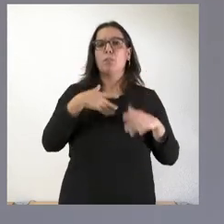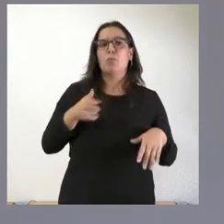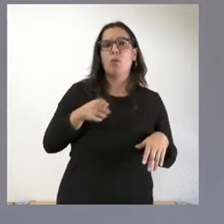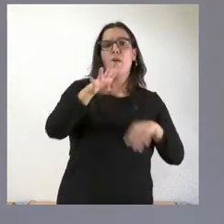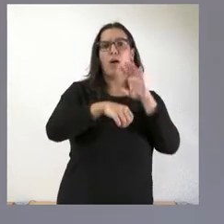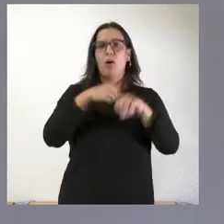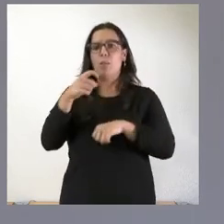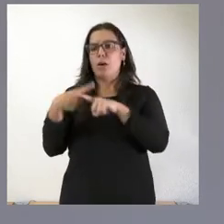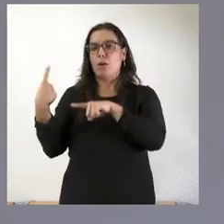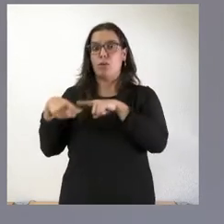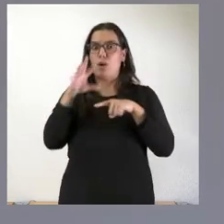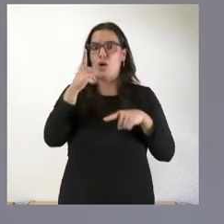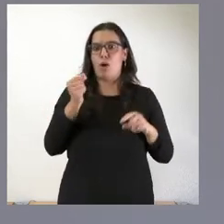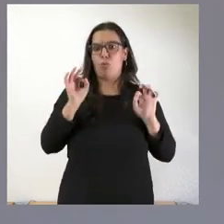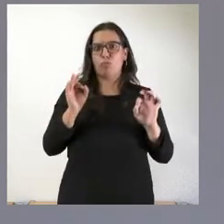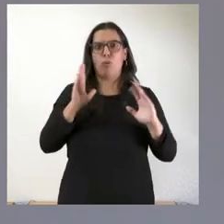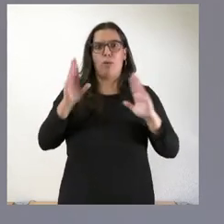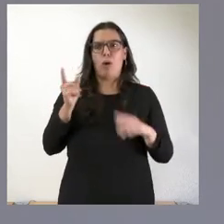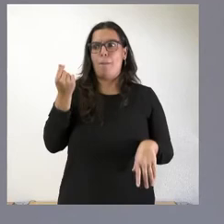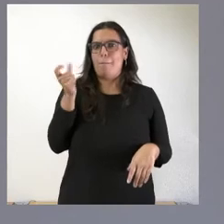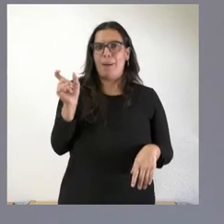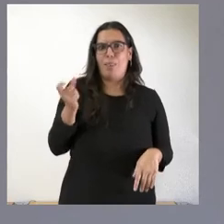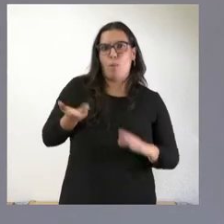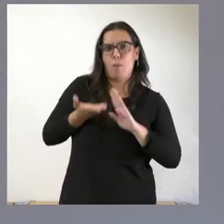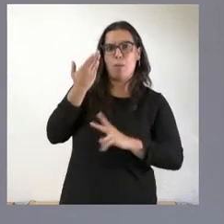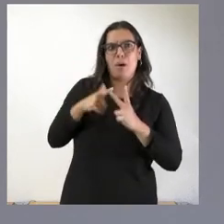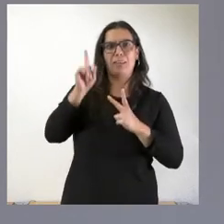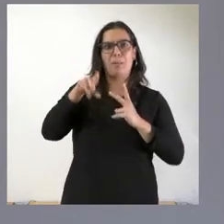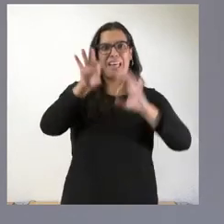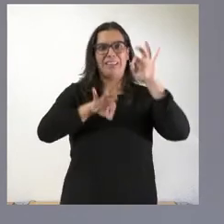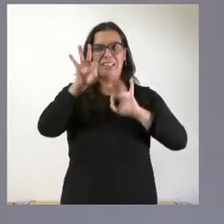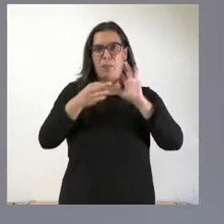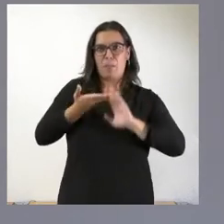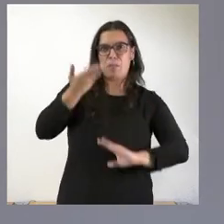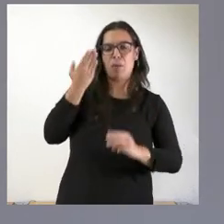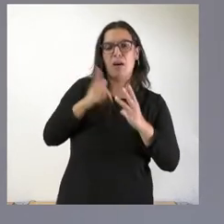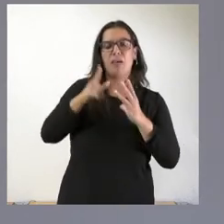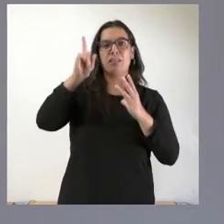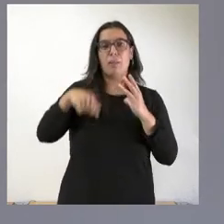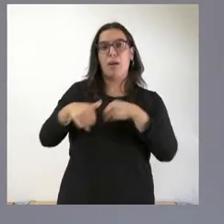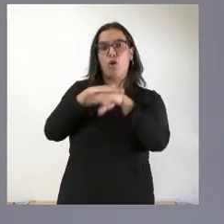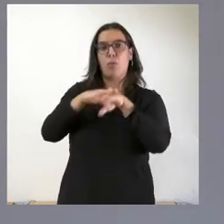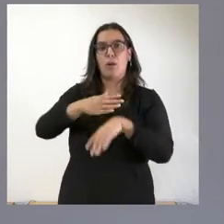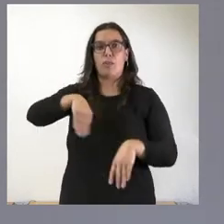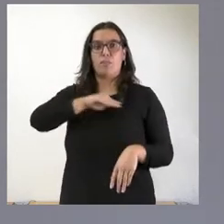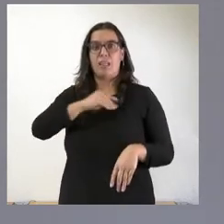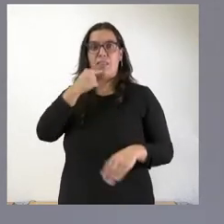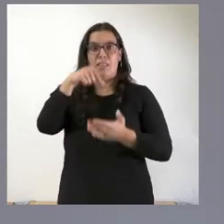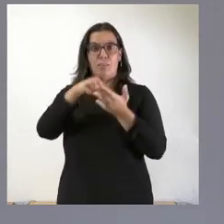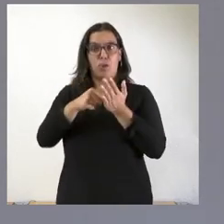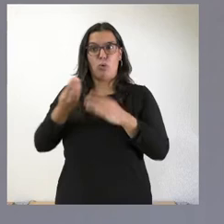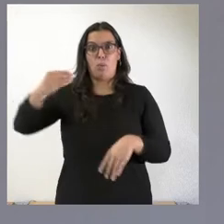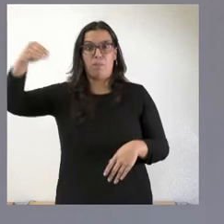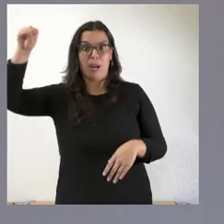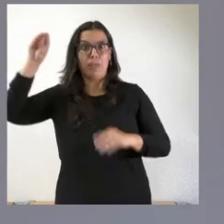incremento de precios, en un contexto de incremento de tipos de interés y en un contexto también de anuncios por parte del Gobierno de incremento de impuestos. Aquí